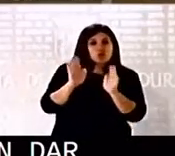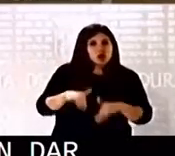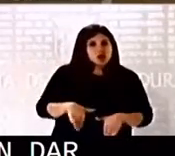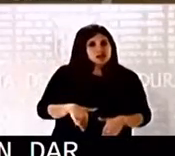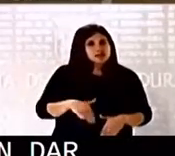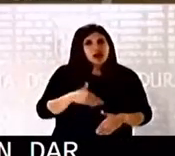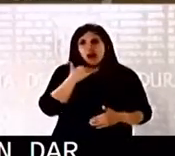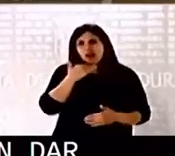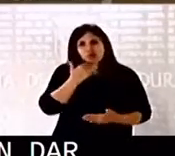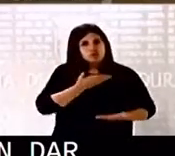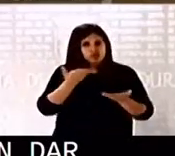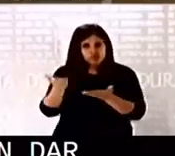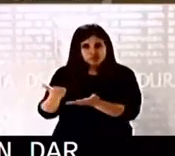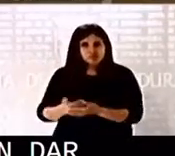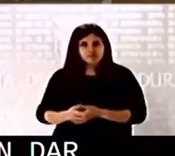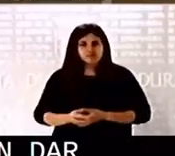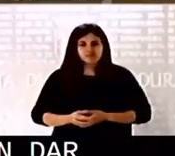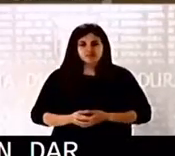Dicho eso,